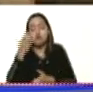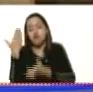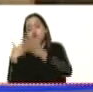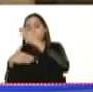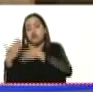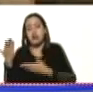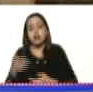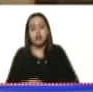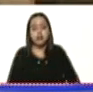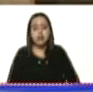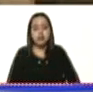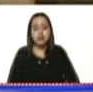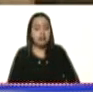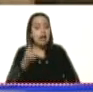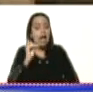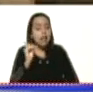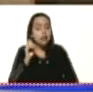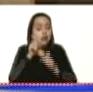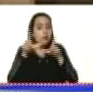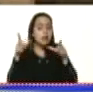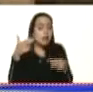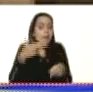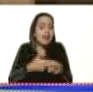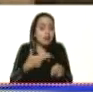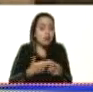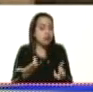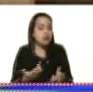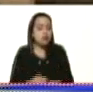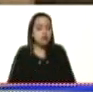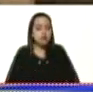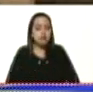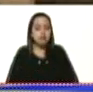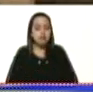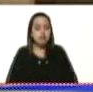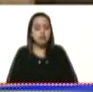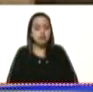que daba sorpresas a cada paso.